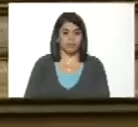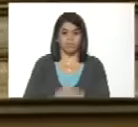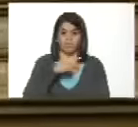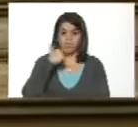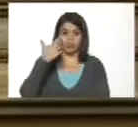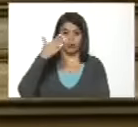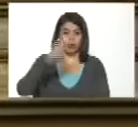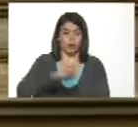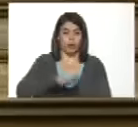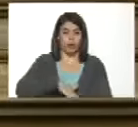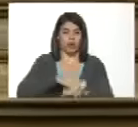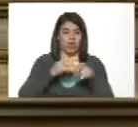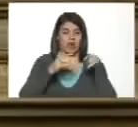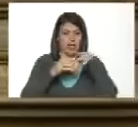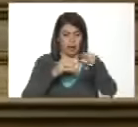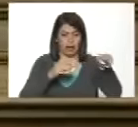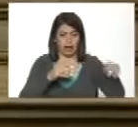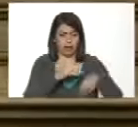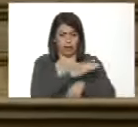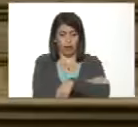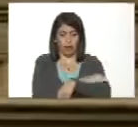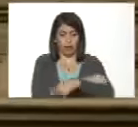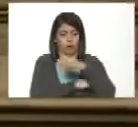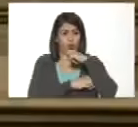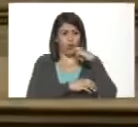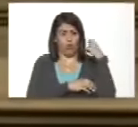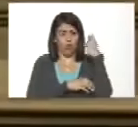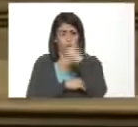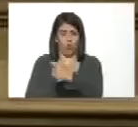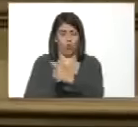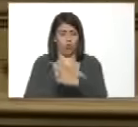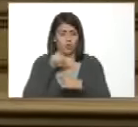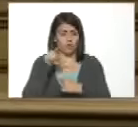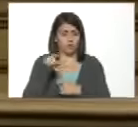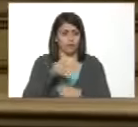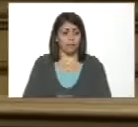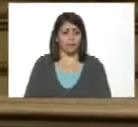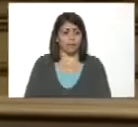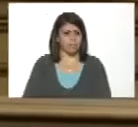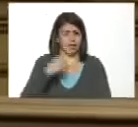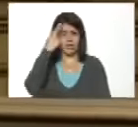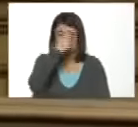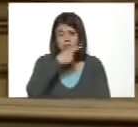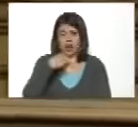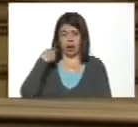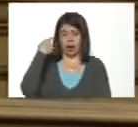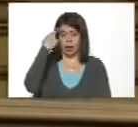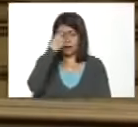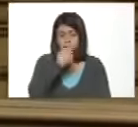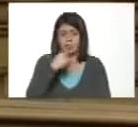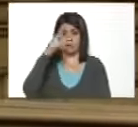asesinado por el odio fascista, asesinado por el odio racista,